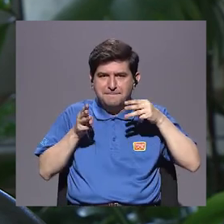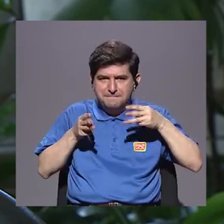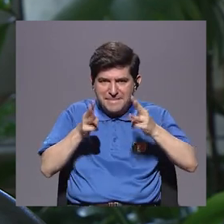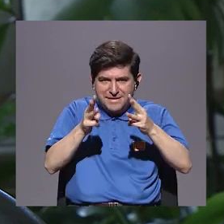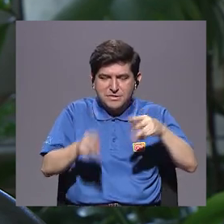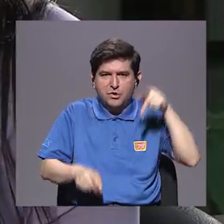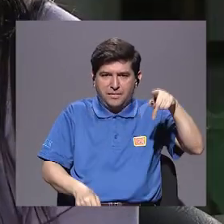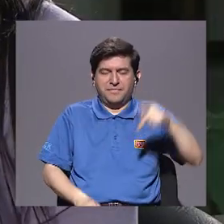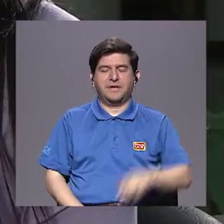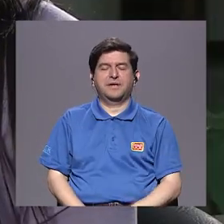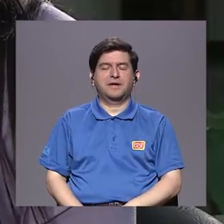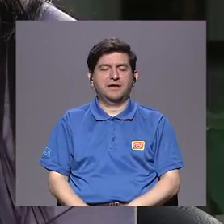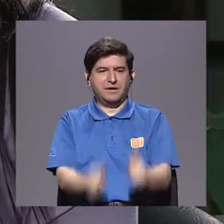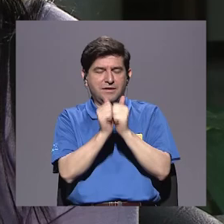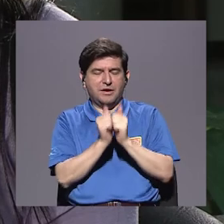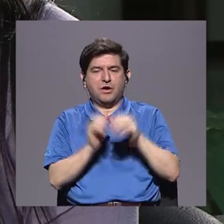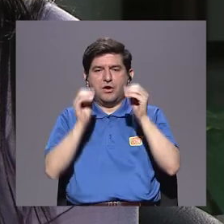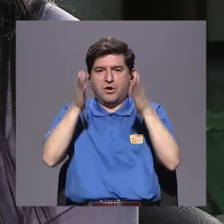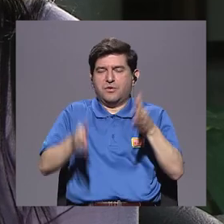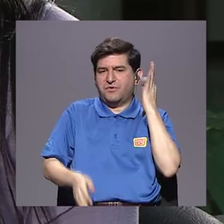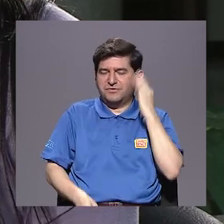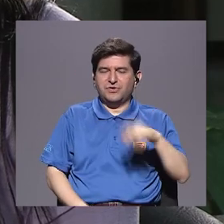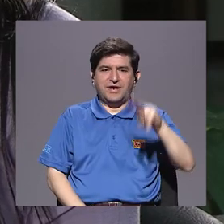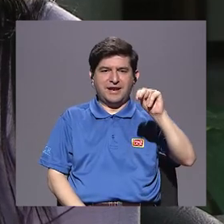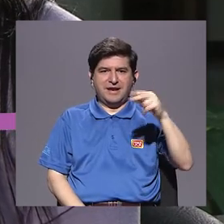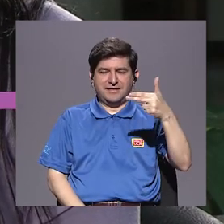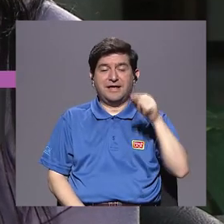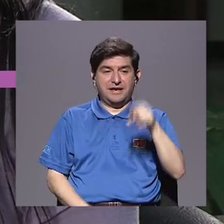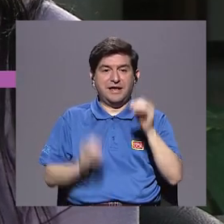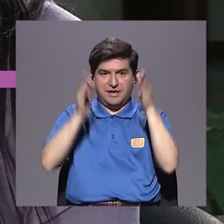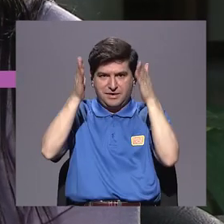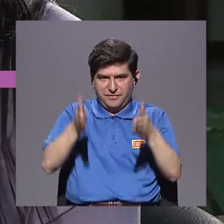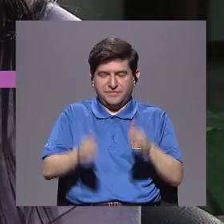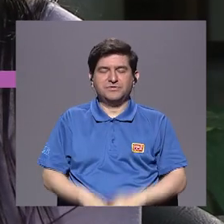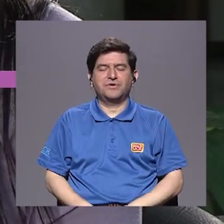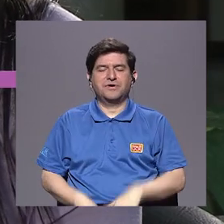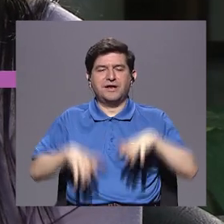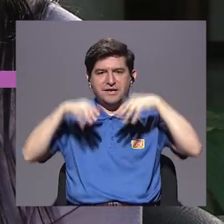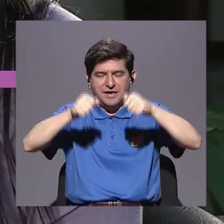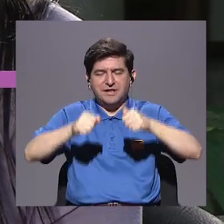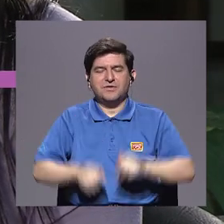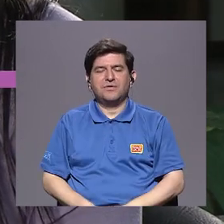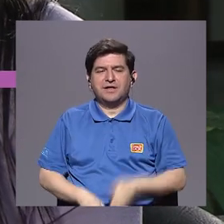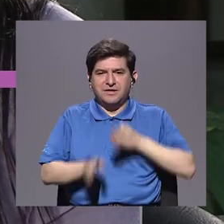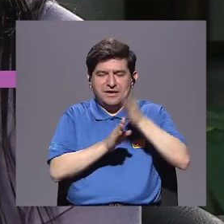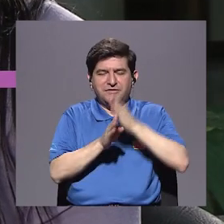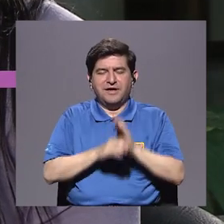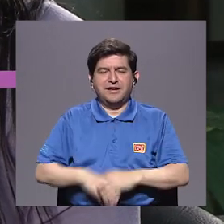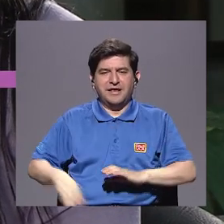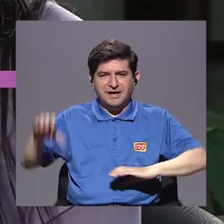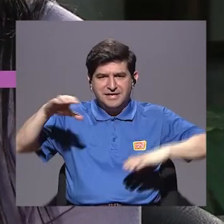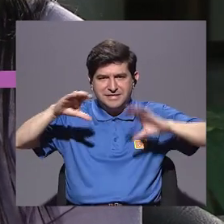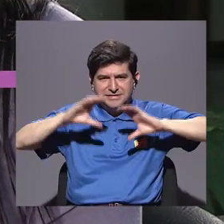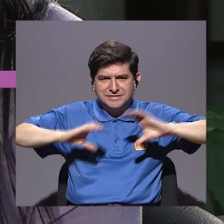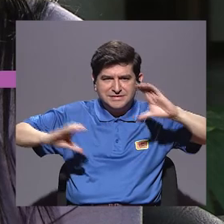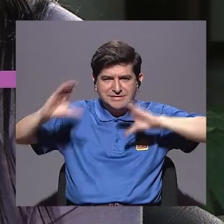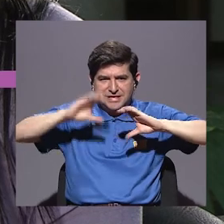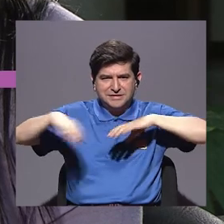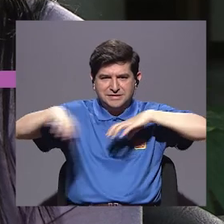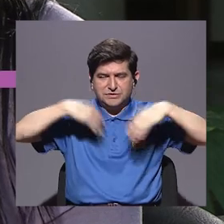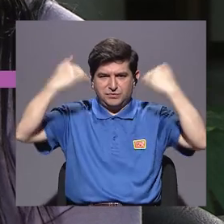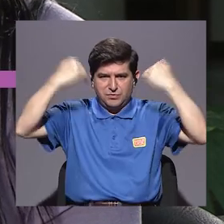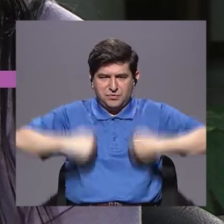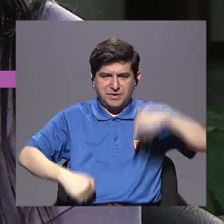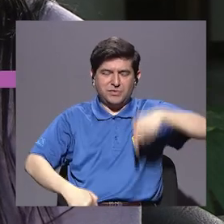nos acompaña la profesora Natalia Chacón. Ella es profesora de Pilates, graduada de la carrera de Ciencias del Movimiento Humano de acá